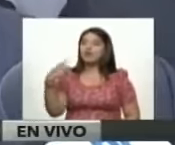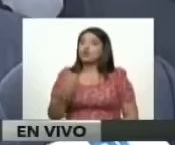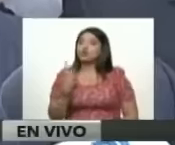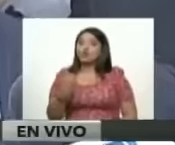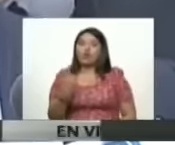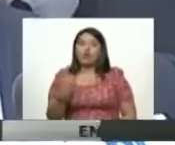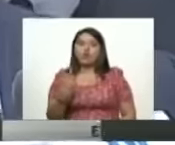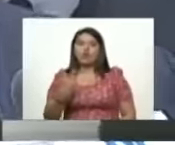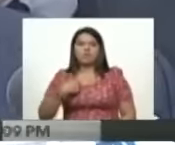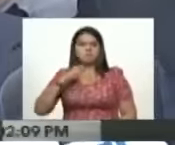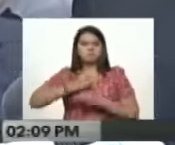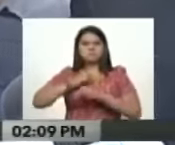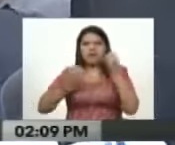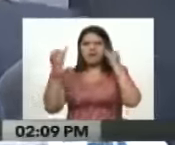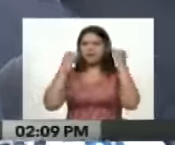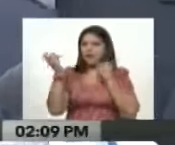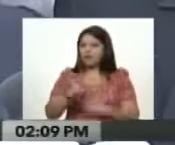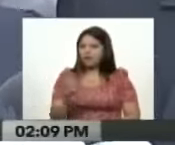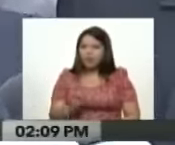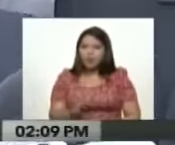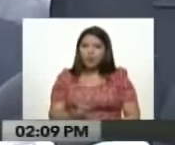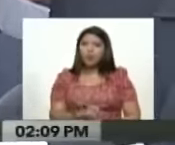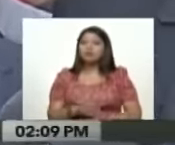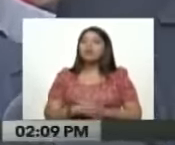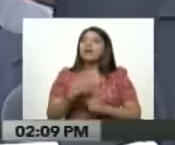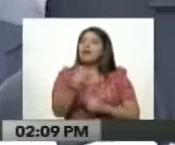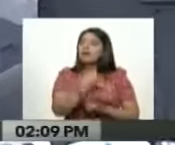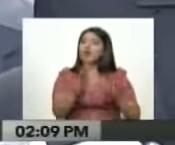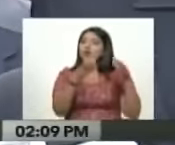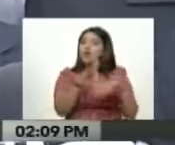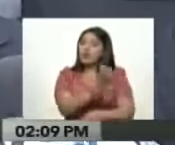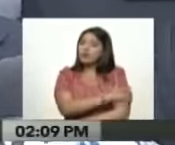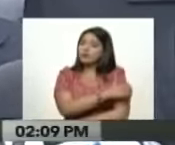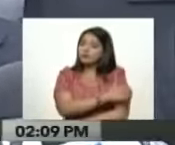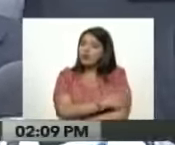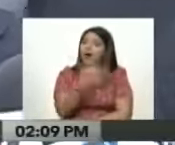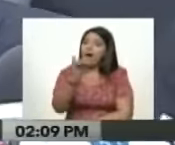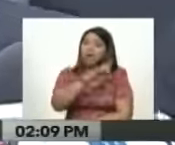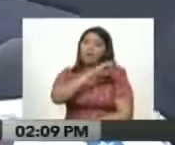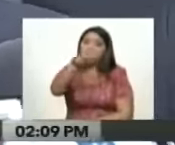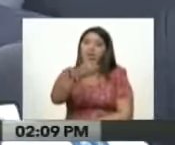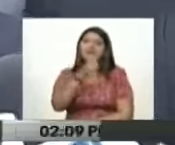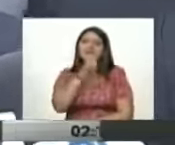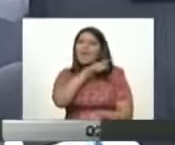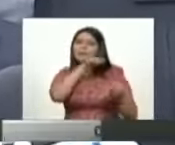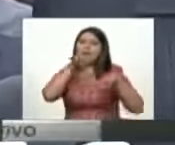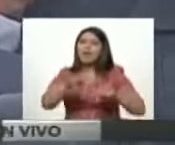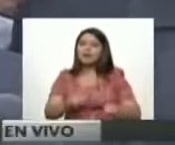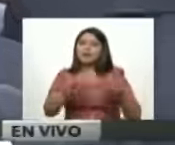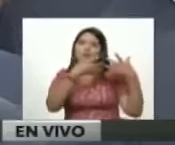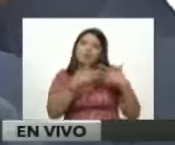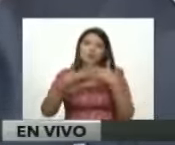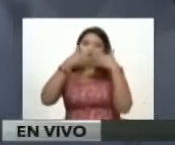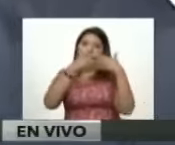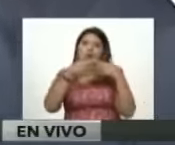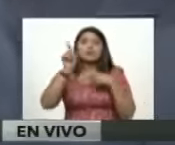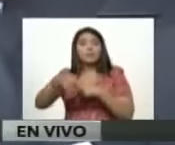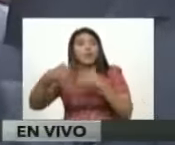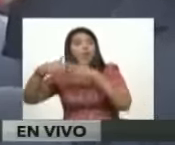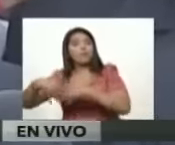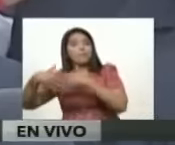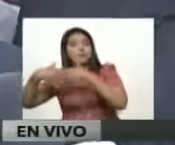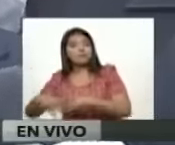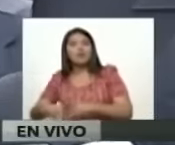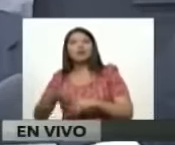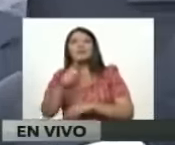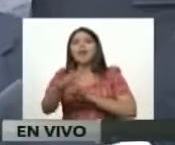bancada, esa fracción, pues son fracciones que tiene la derecha venezolana, tiene un jefe que es el imperialismo norteamericano y los empresarios. Los empresarios hablaron